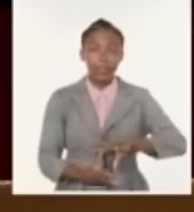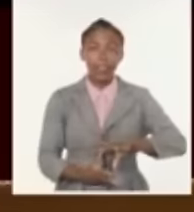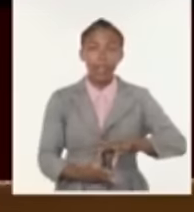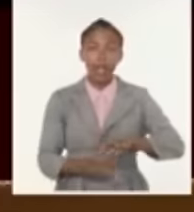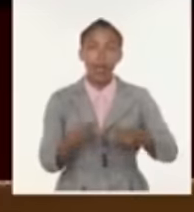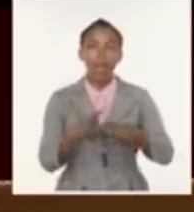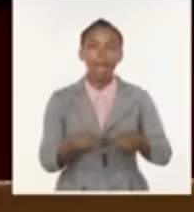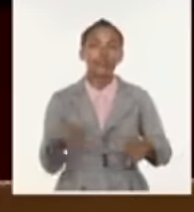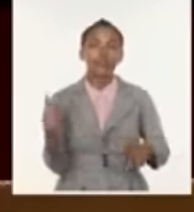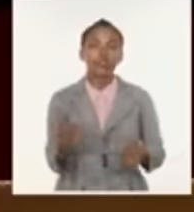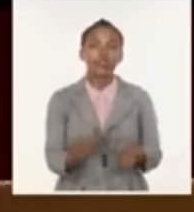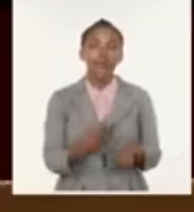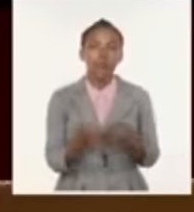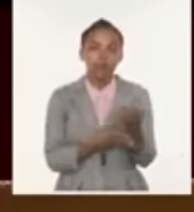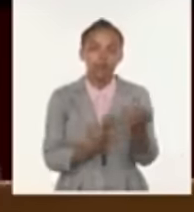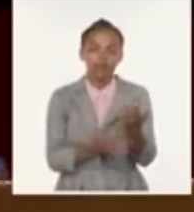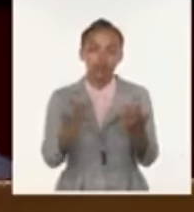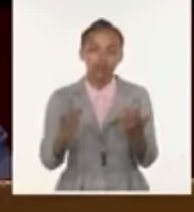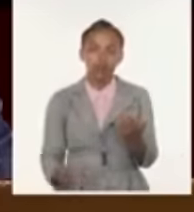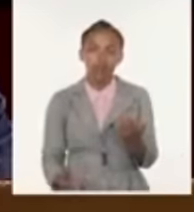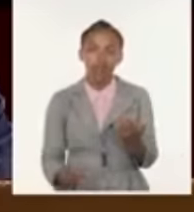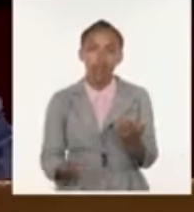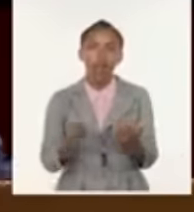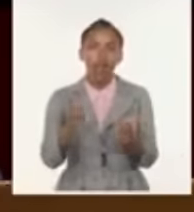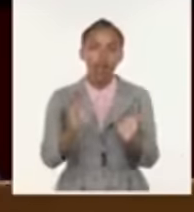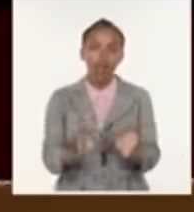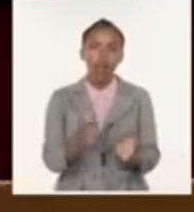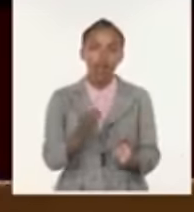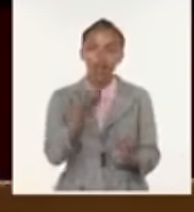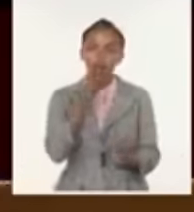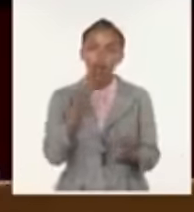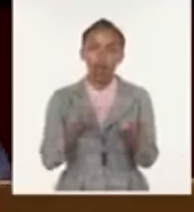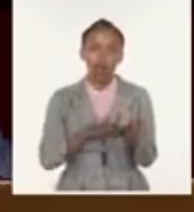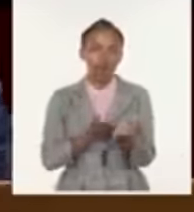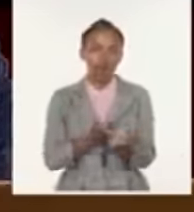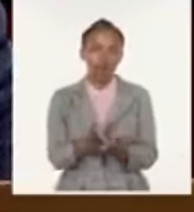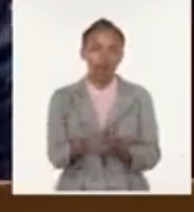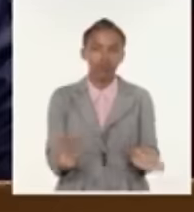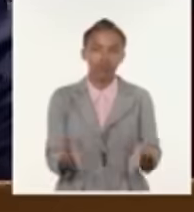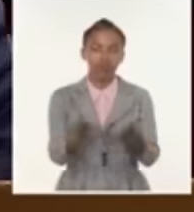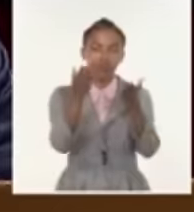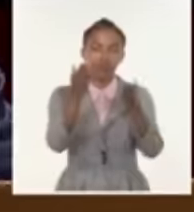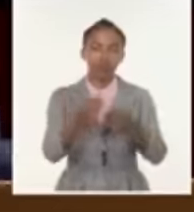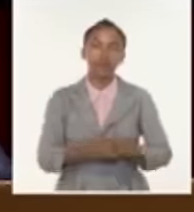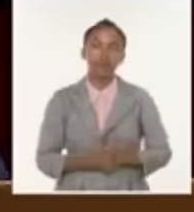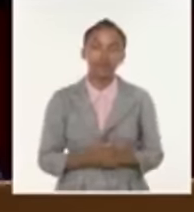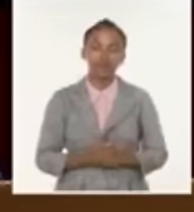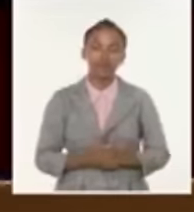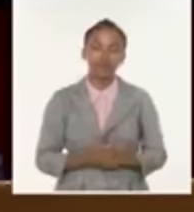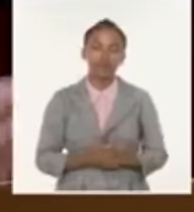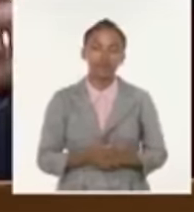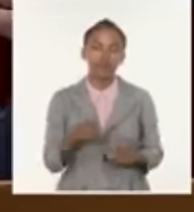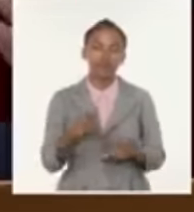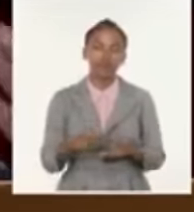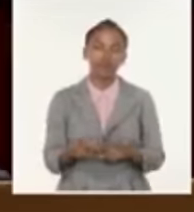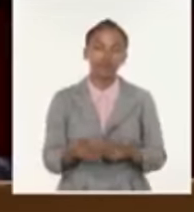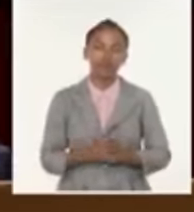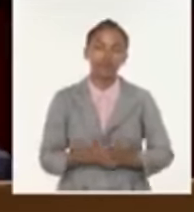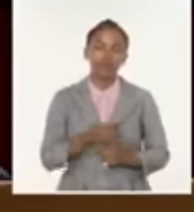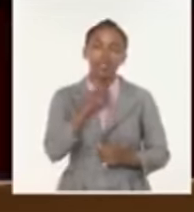convencidos de que es el camino correcto para salir de esta situación. Correlación a ver